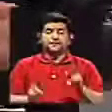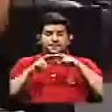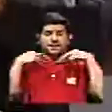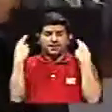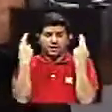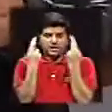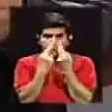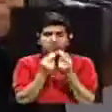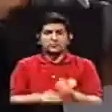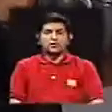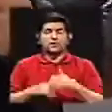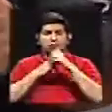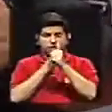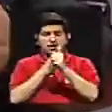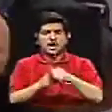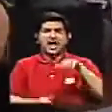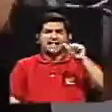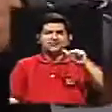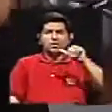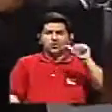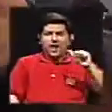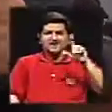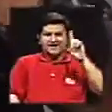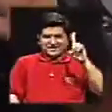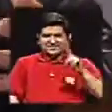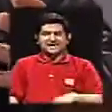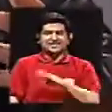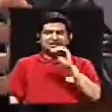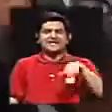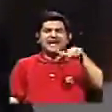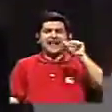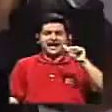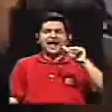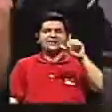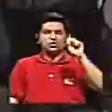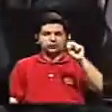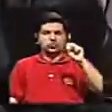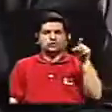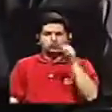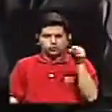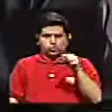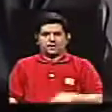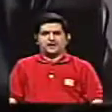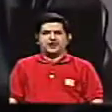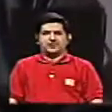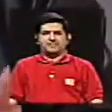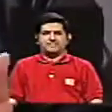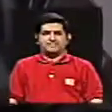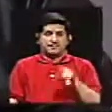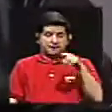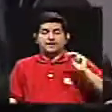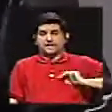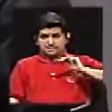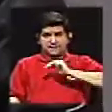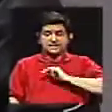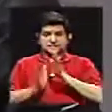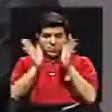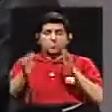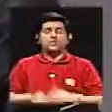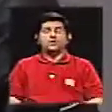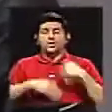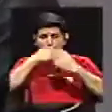reunión que dirigió don Antonio Álvarez de Santi y Alejandro Soto Zúñiga, que lo tenemos en el Ministerio Público por